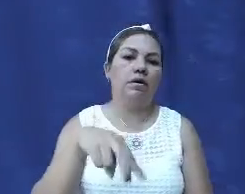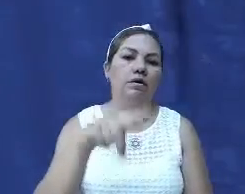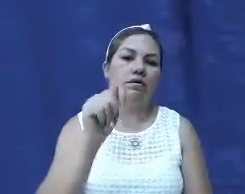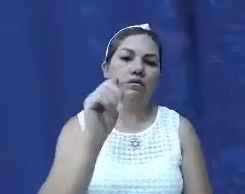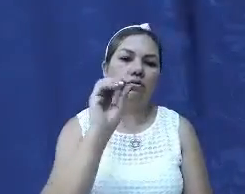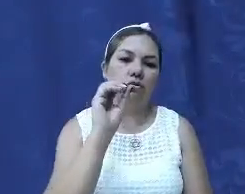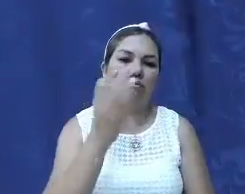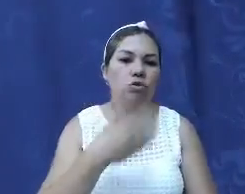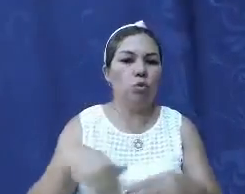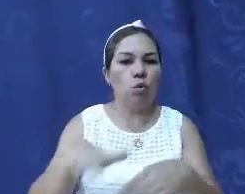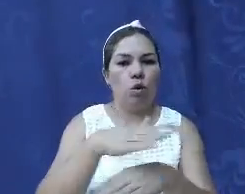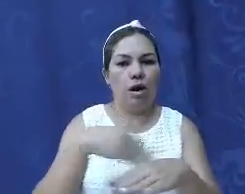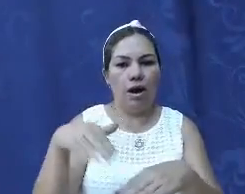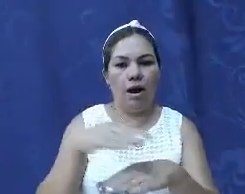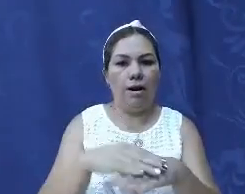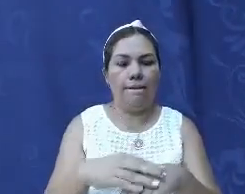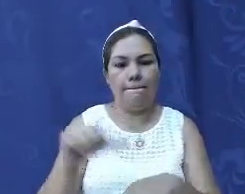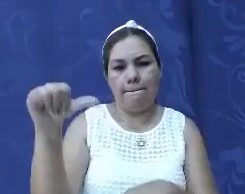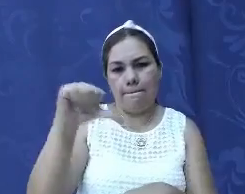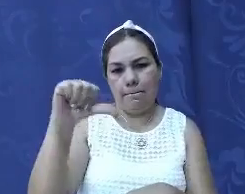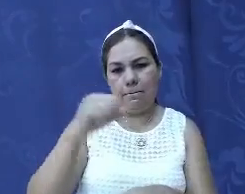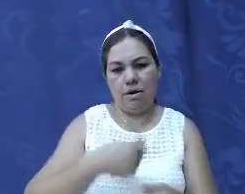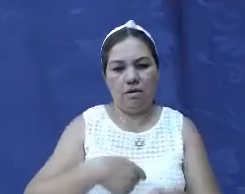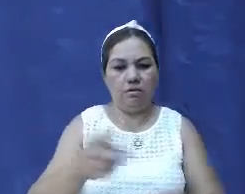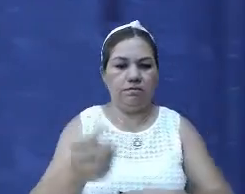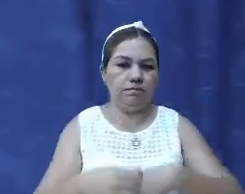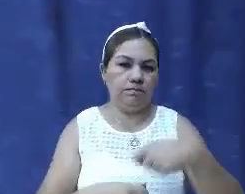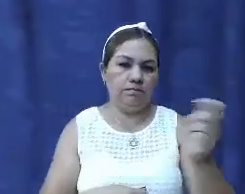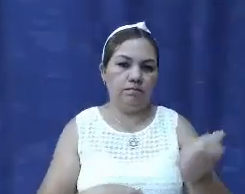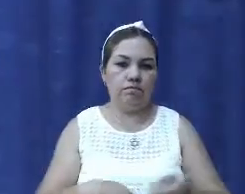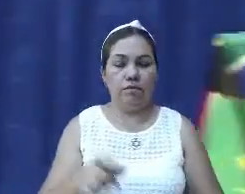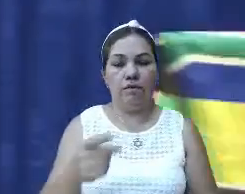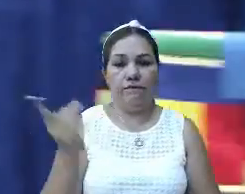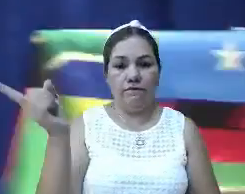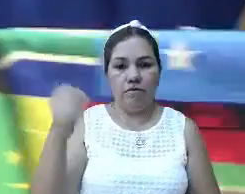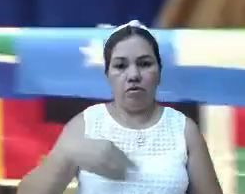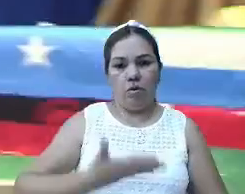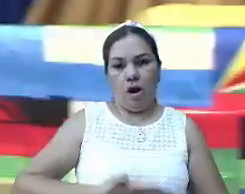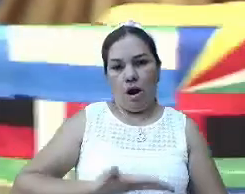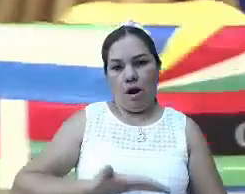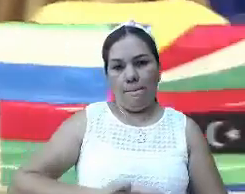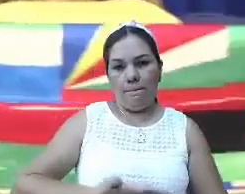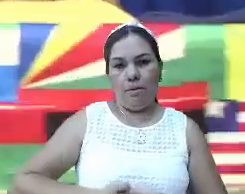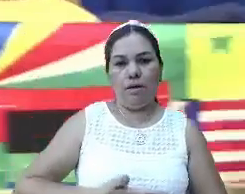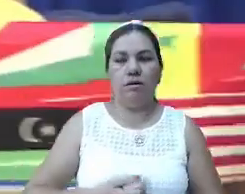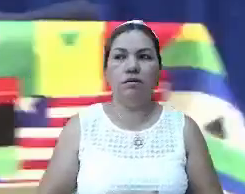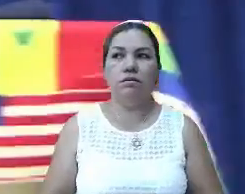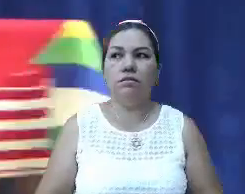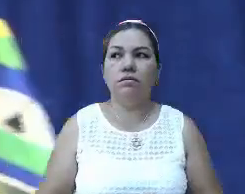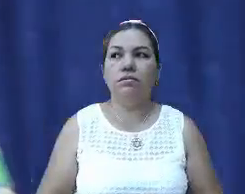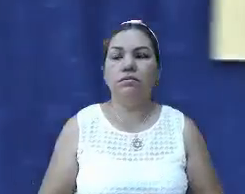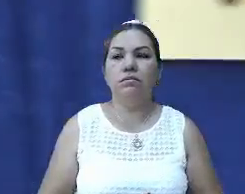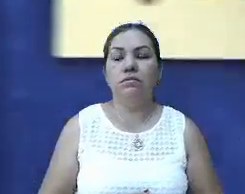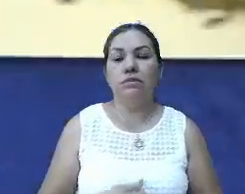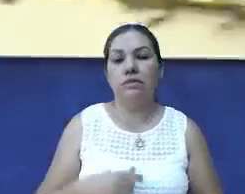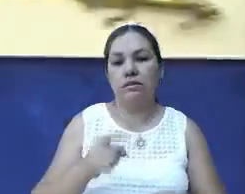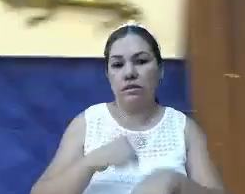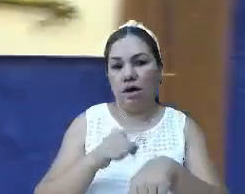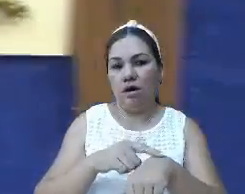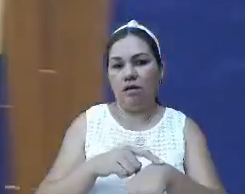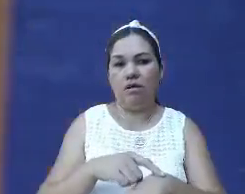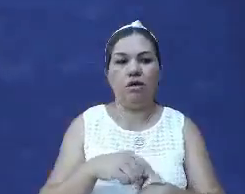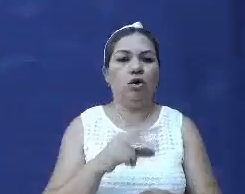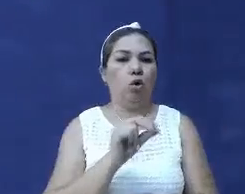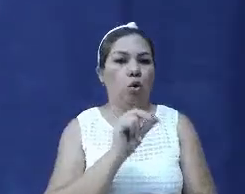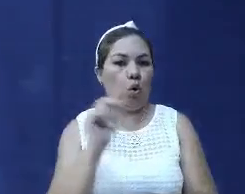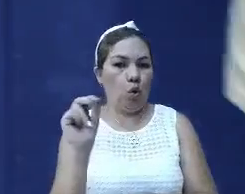estaba malgastando sus bienes vino una gran hambruna. Mírale a tu vecino y decirle: tarde o temprano,